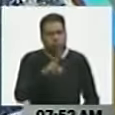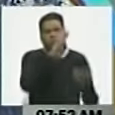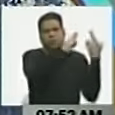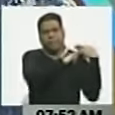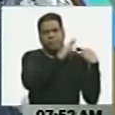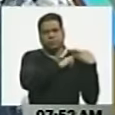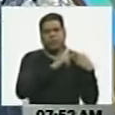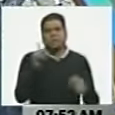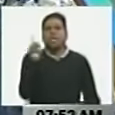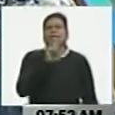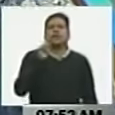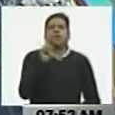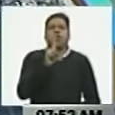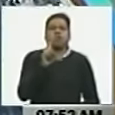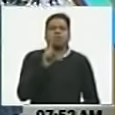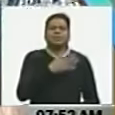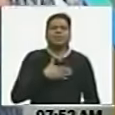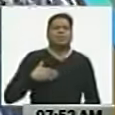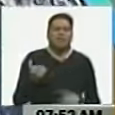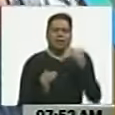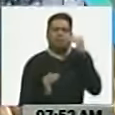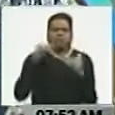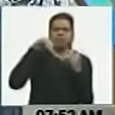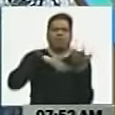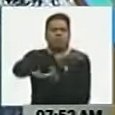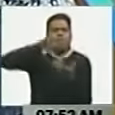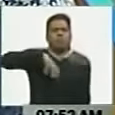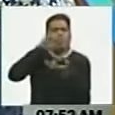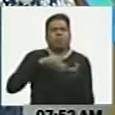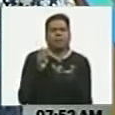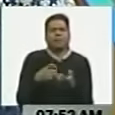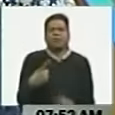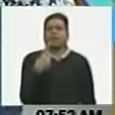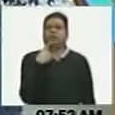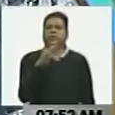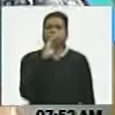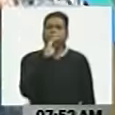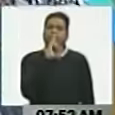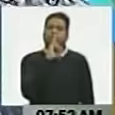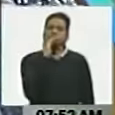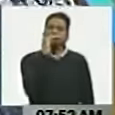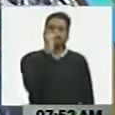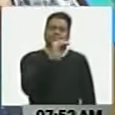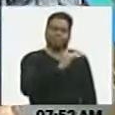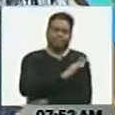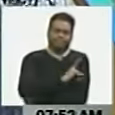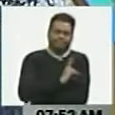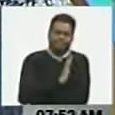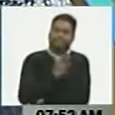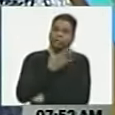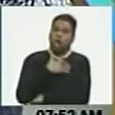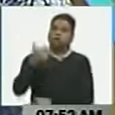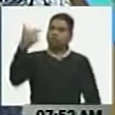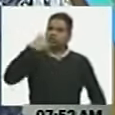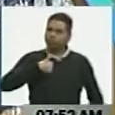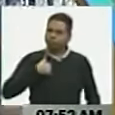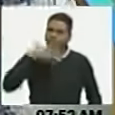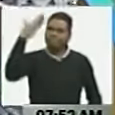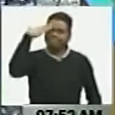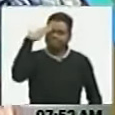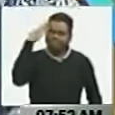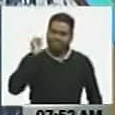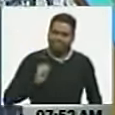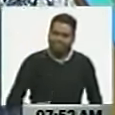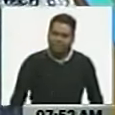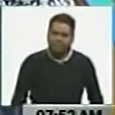no quiere la desestabilización y que no se ha pronunciado. Pero que yo sé que